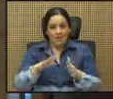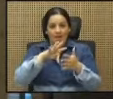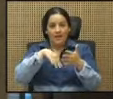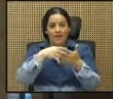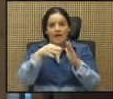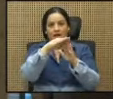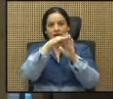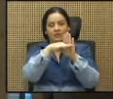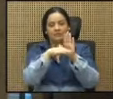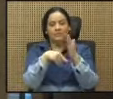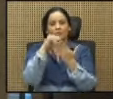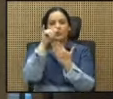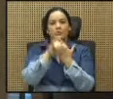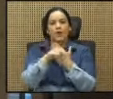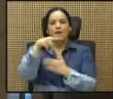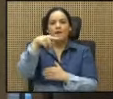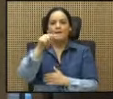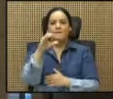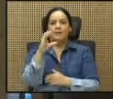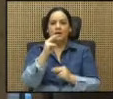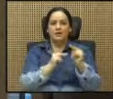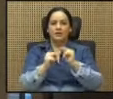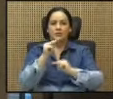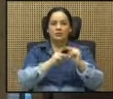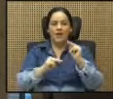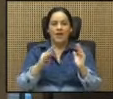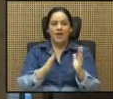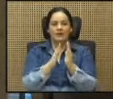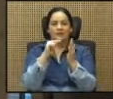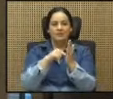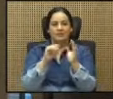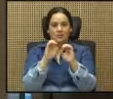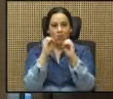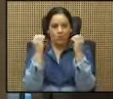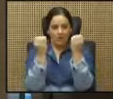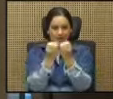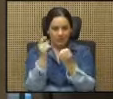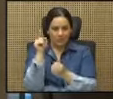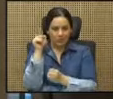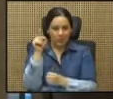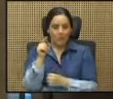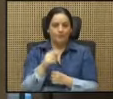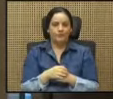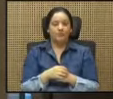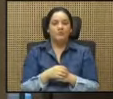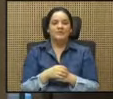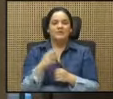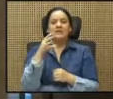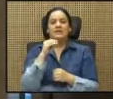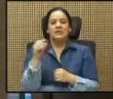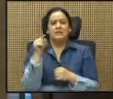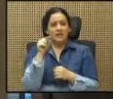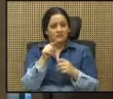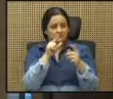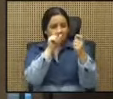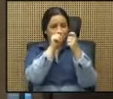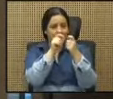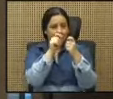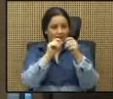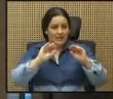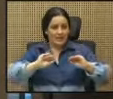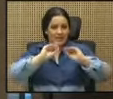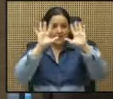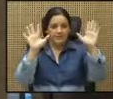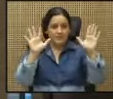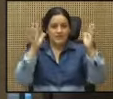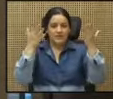de proyectos que el PAC negoció ante este organismo. Aspecto que está claramente